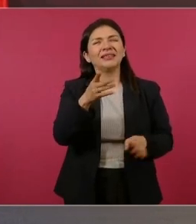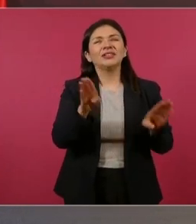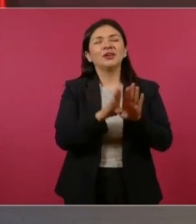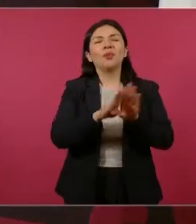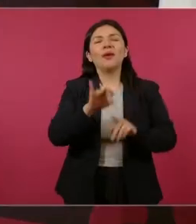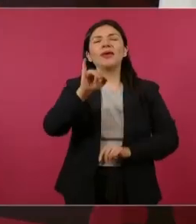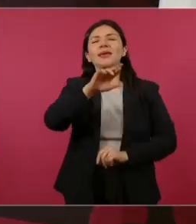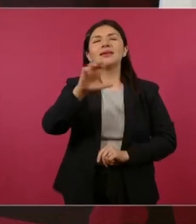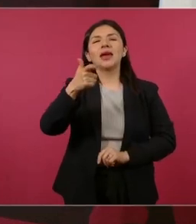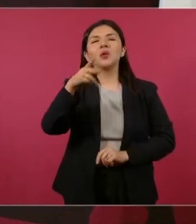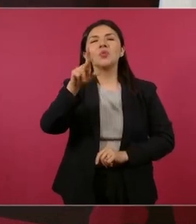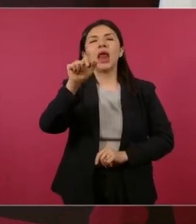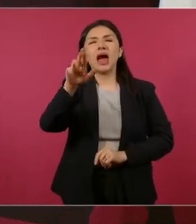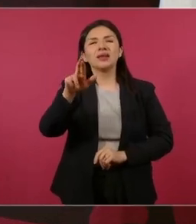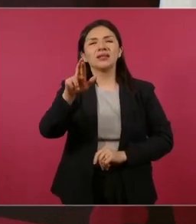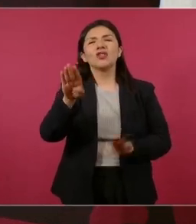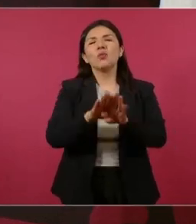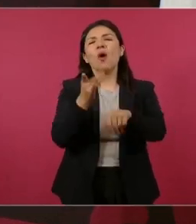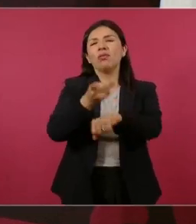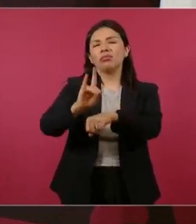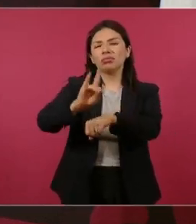irregulares,